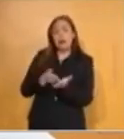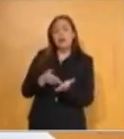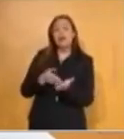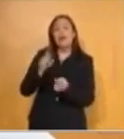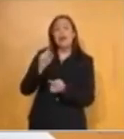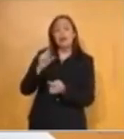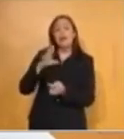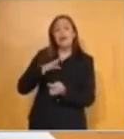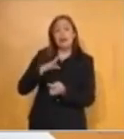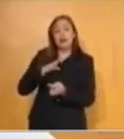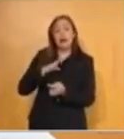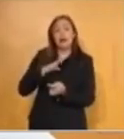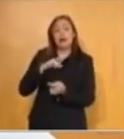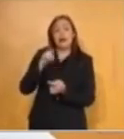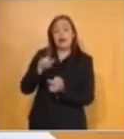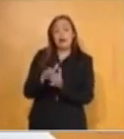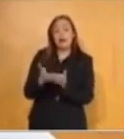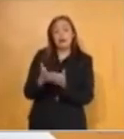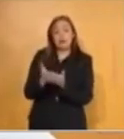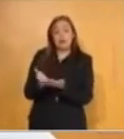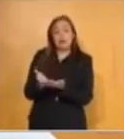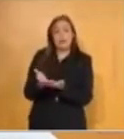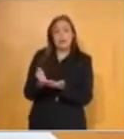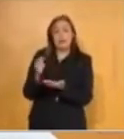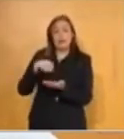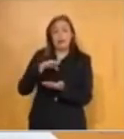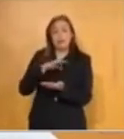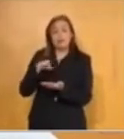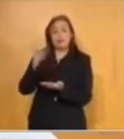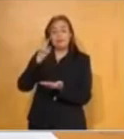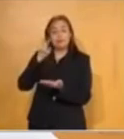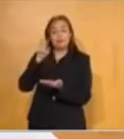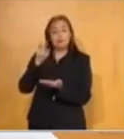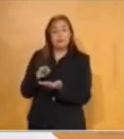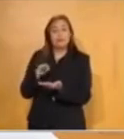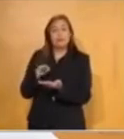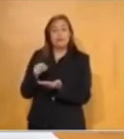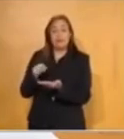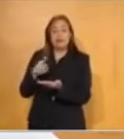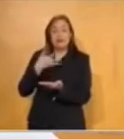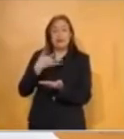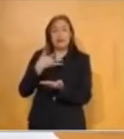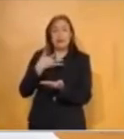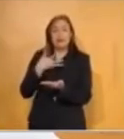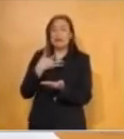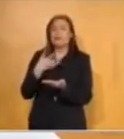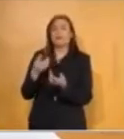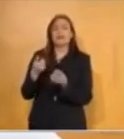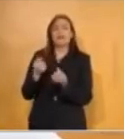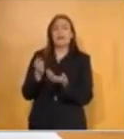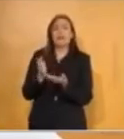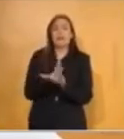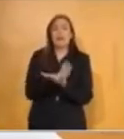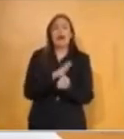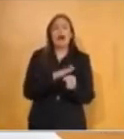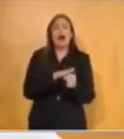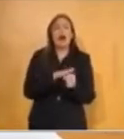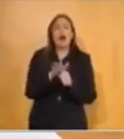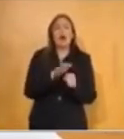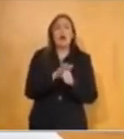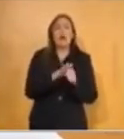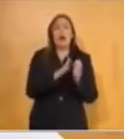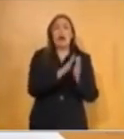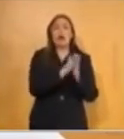tienes en tus manos y es tu libro de texto. El libro de texto que tú tienes, independientemente de la editorial a la que